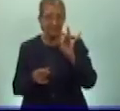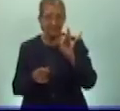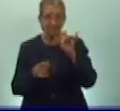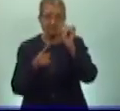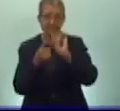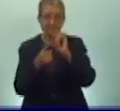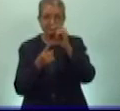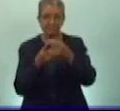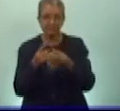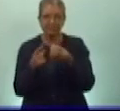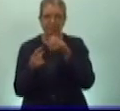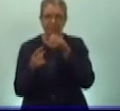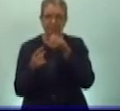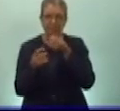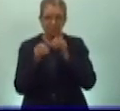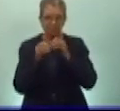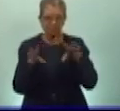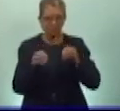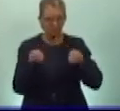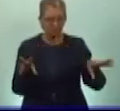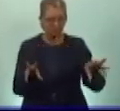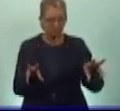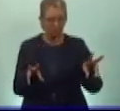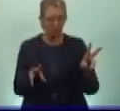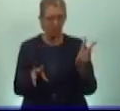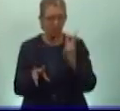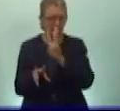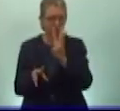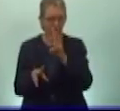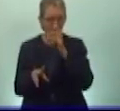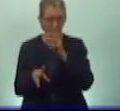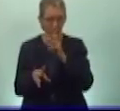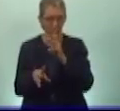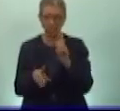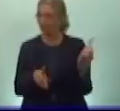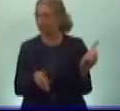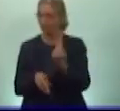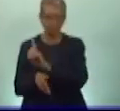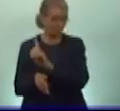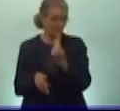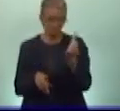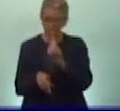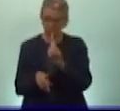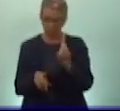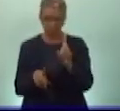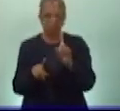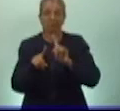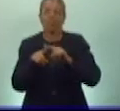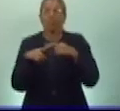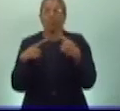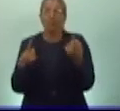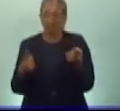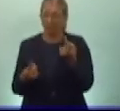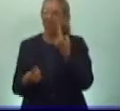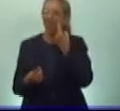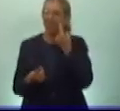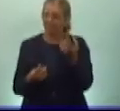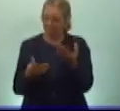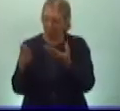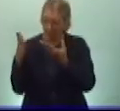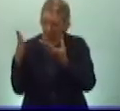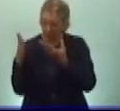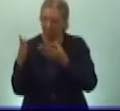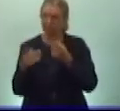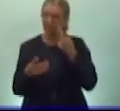repartirse por igual entre 3 niños. O sea, estamos afirmando que este ejemplo, o sea, de 7 platos,